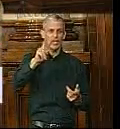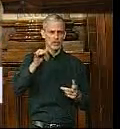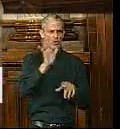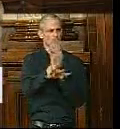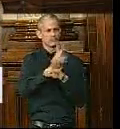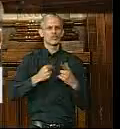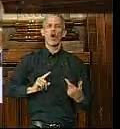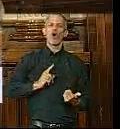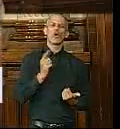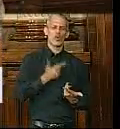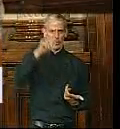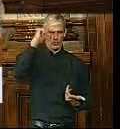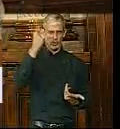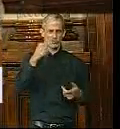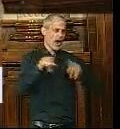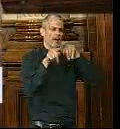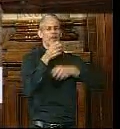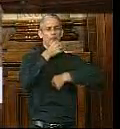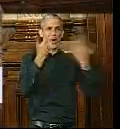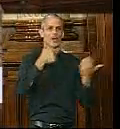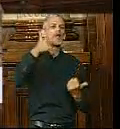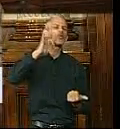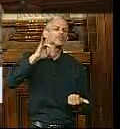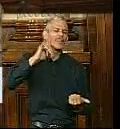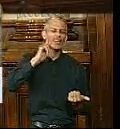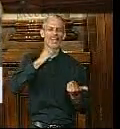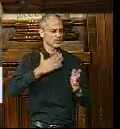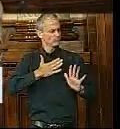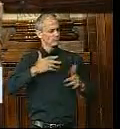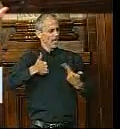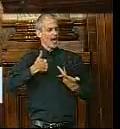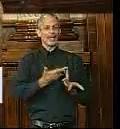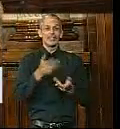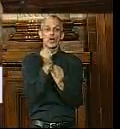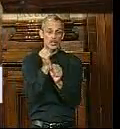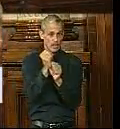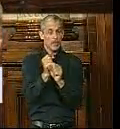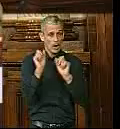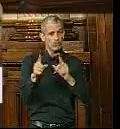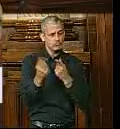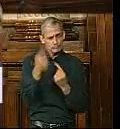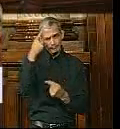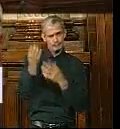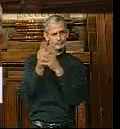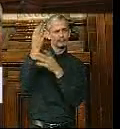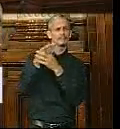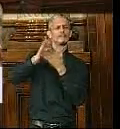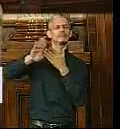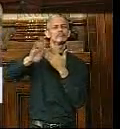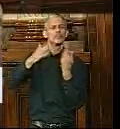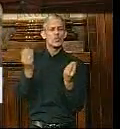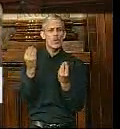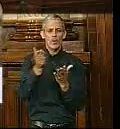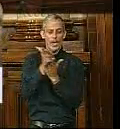el dulce de leche, como tantas cosas que discutimos como lo propio, el trabajo tan creativo, tan innovador, que